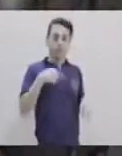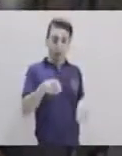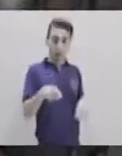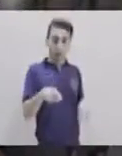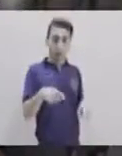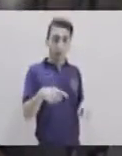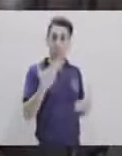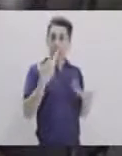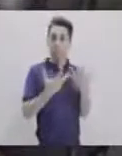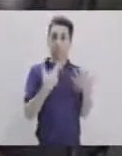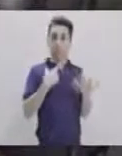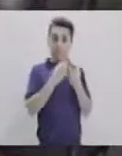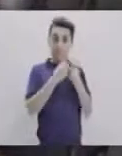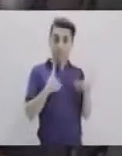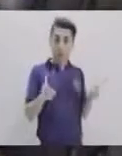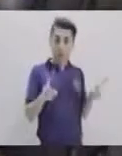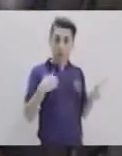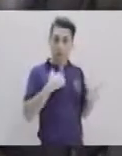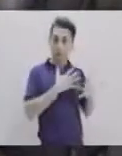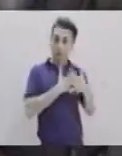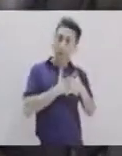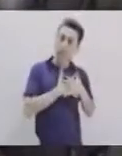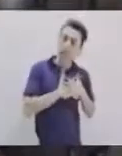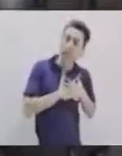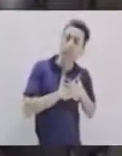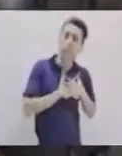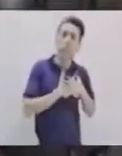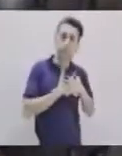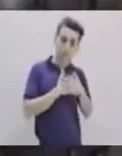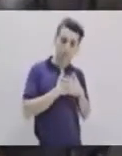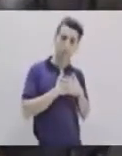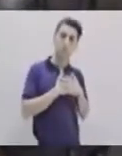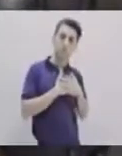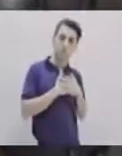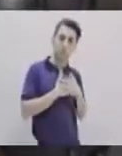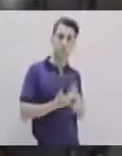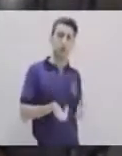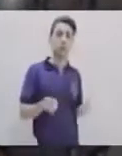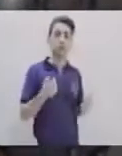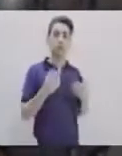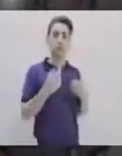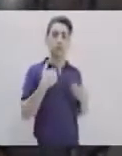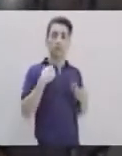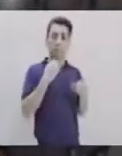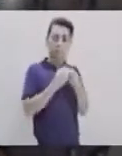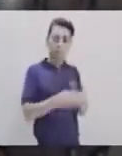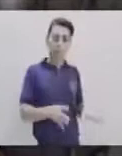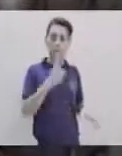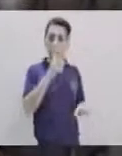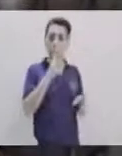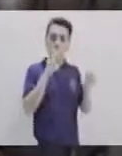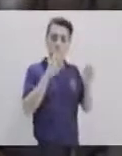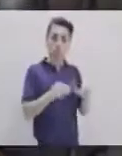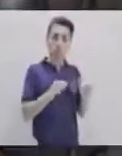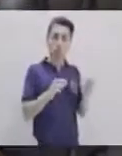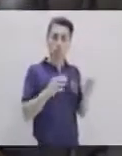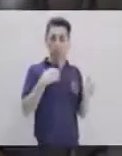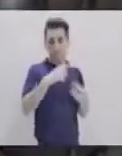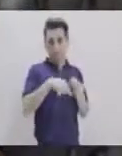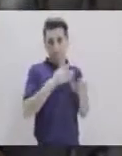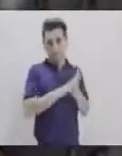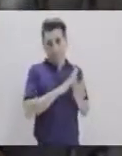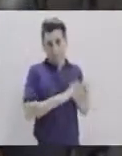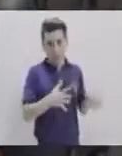es una pérdida y es un duelo que las personas llevan. La pérdida de un ser querido es un duelo y vas a pasar